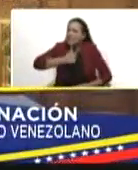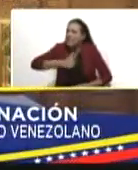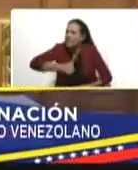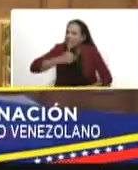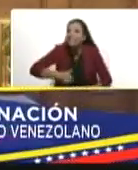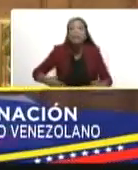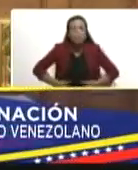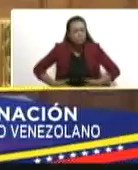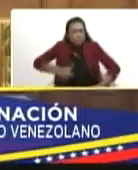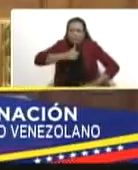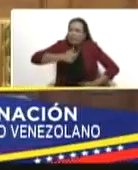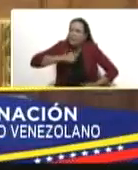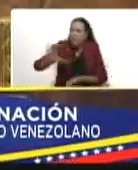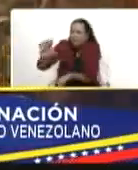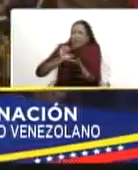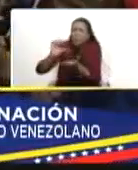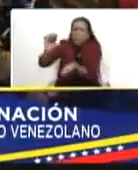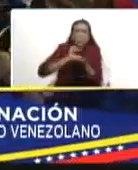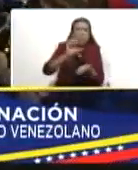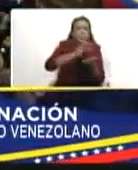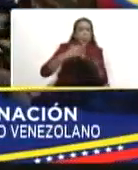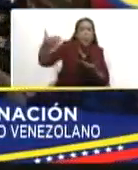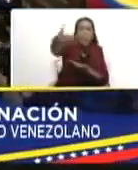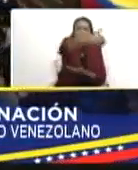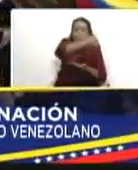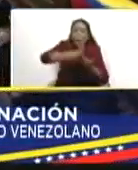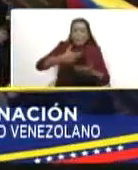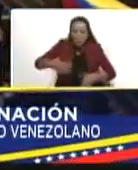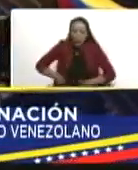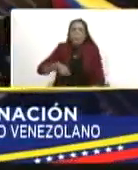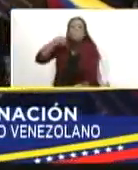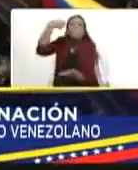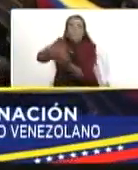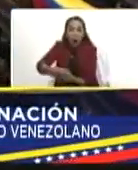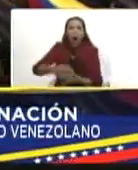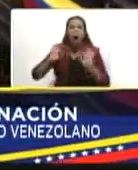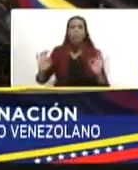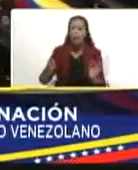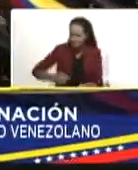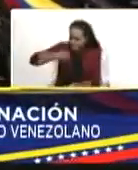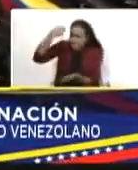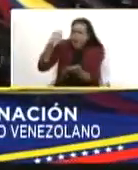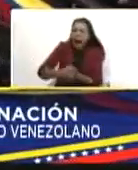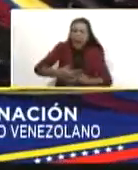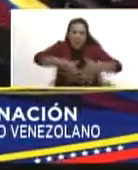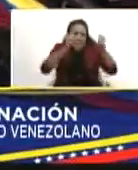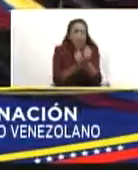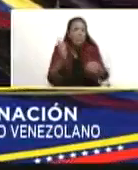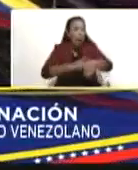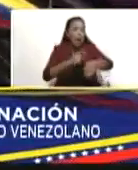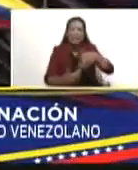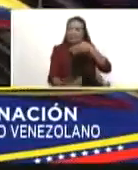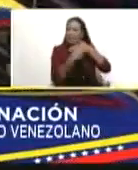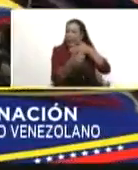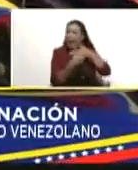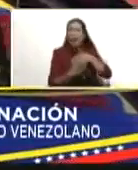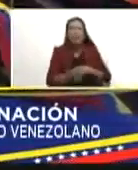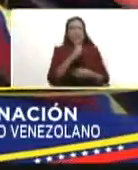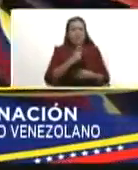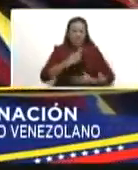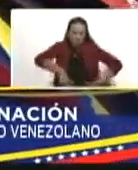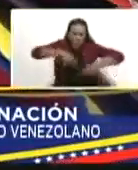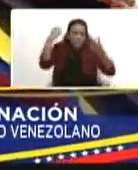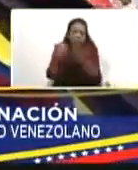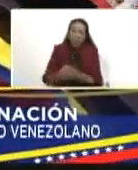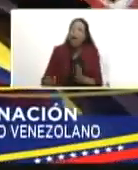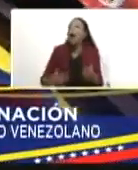sí pariendo pariremos pariremos pero avanzaremos en tiempos de guerra económica de bloqueo pido